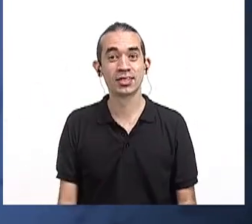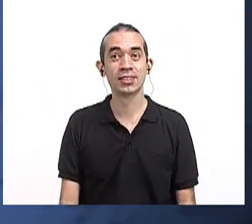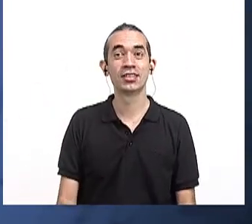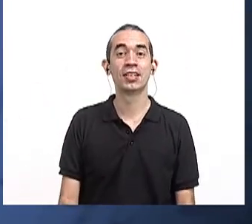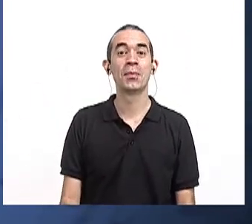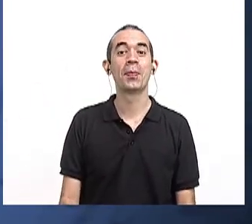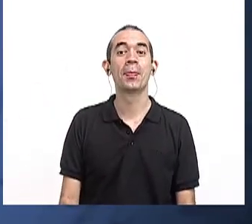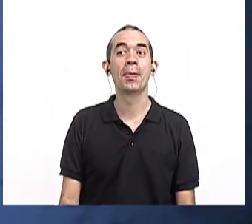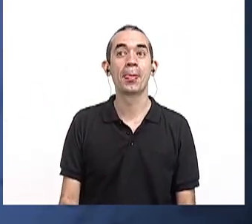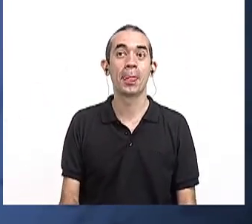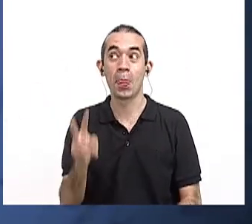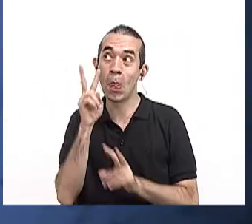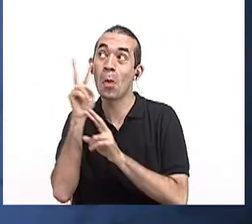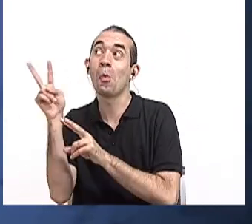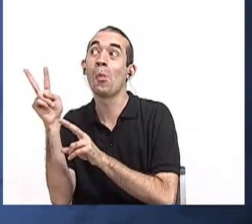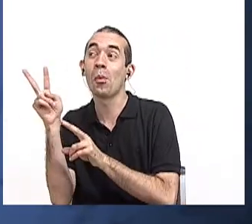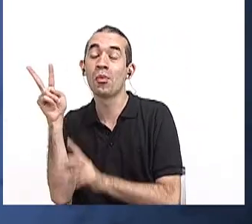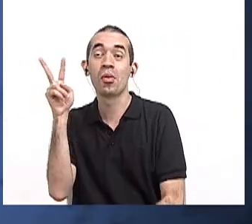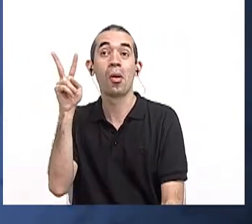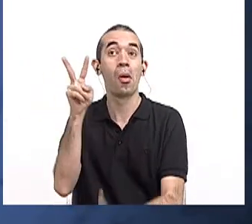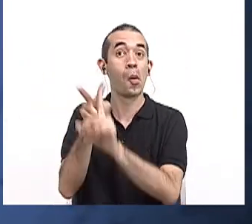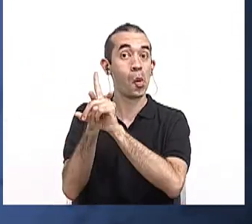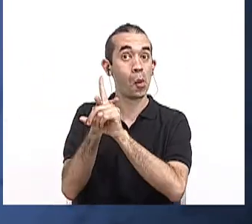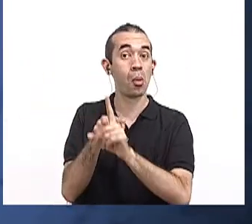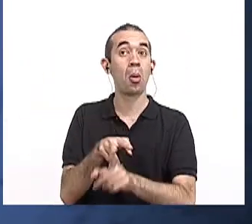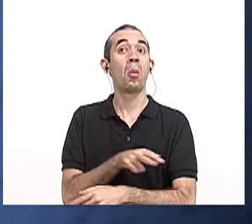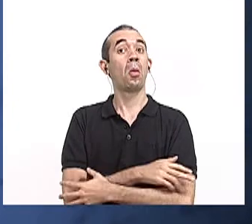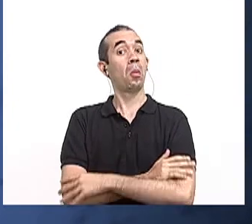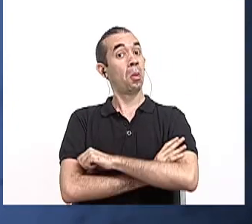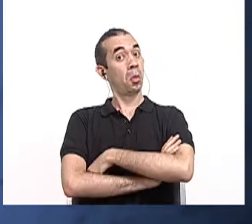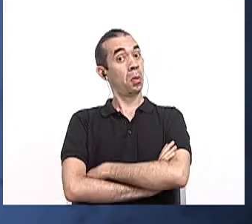y obtenemos